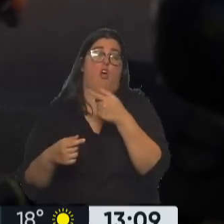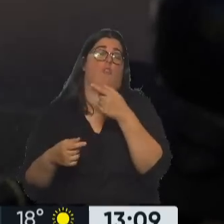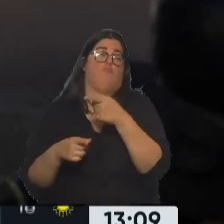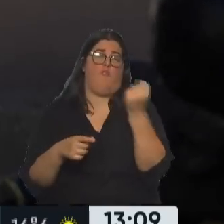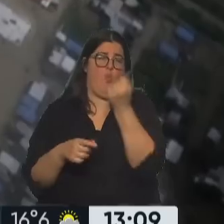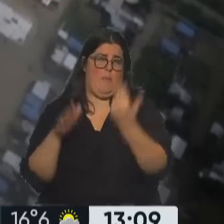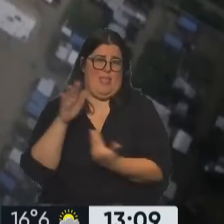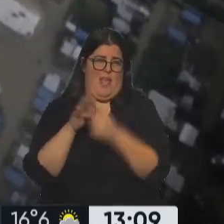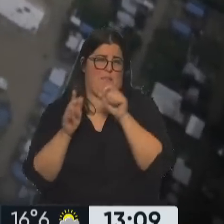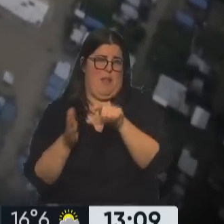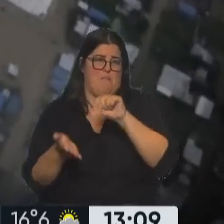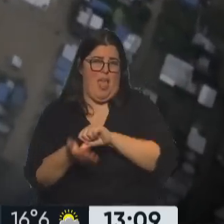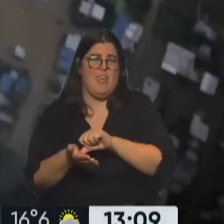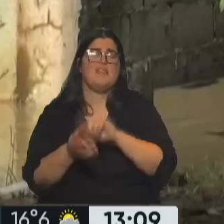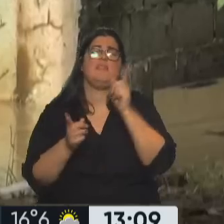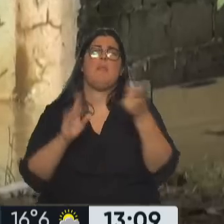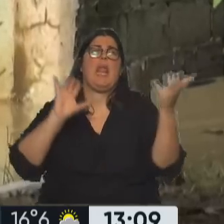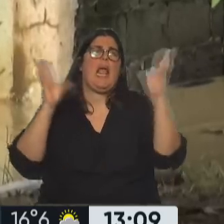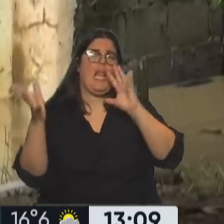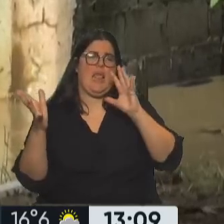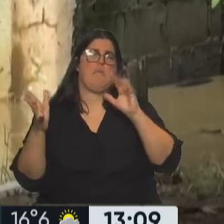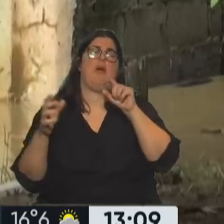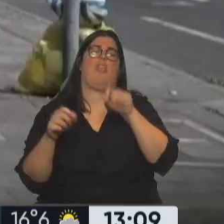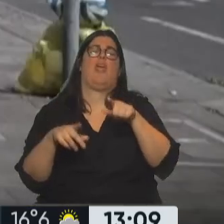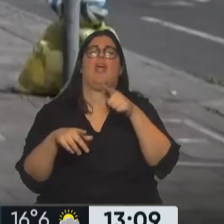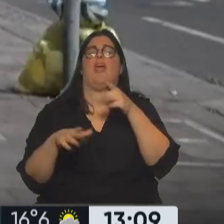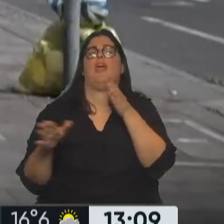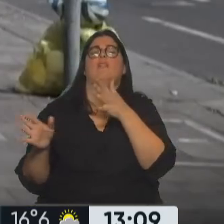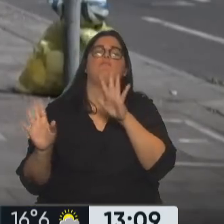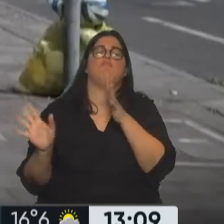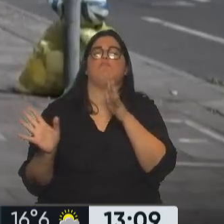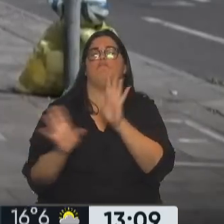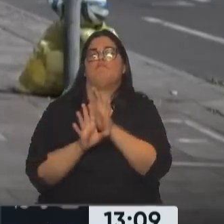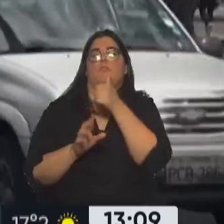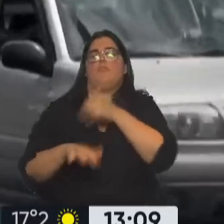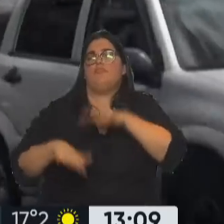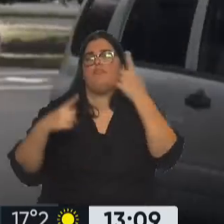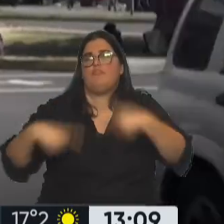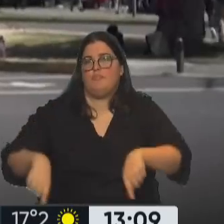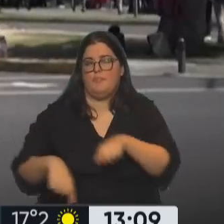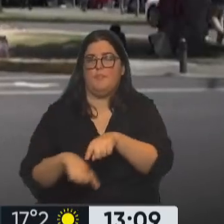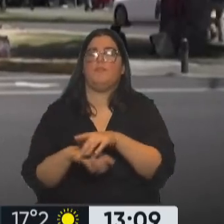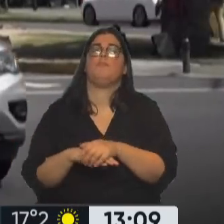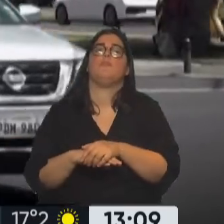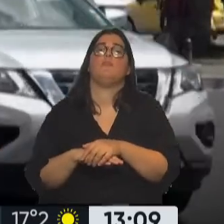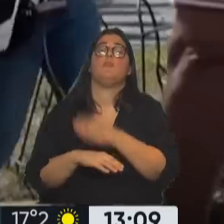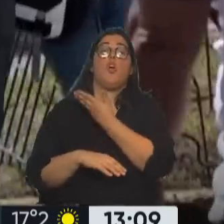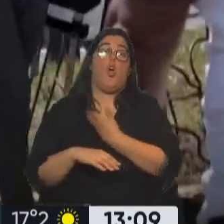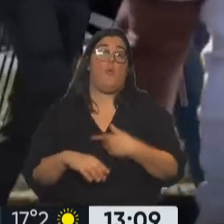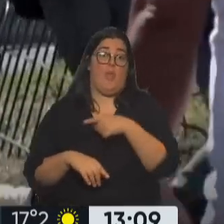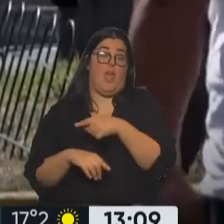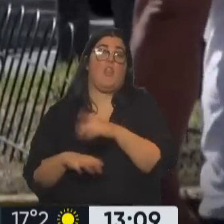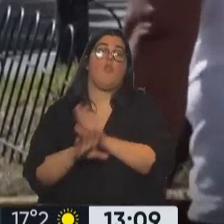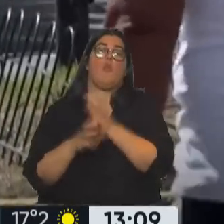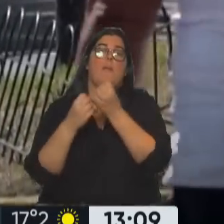país, sumadas al efecto climático del Niño. Para sostener la economía doméstica, el gobierno arrancó 2023 con